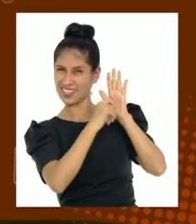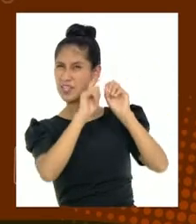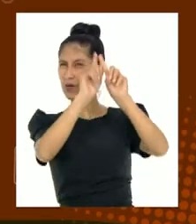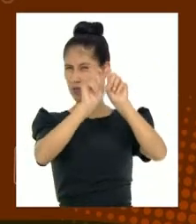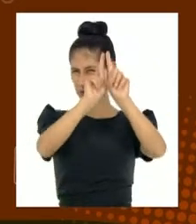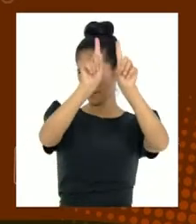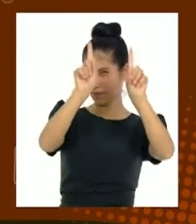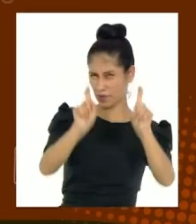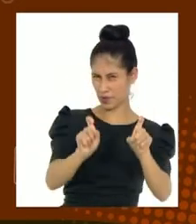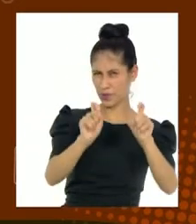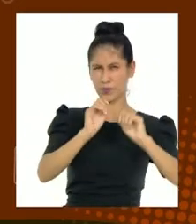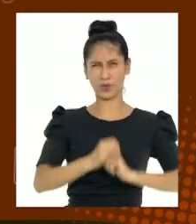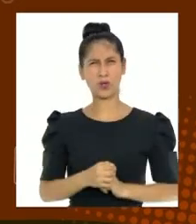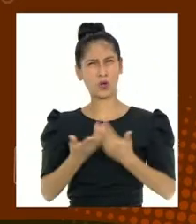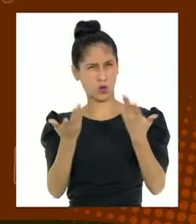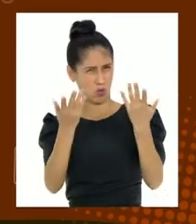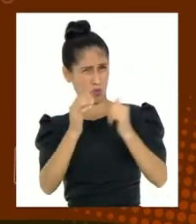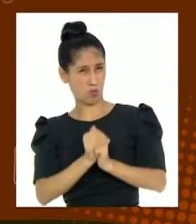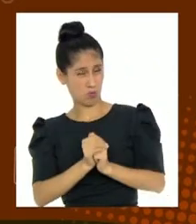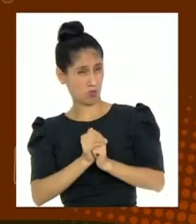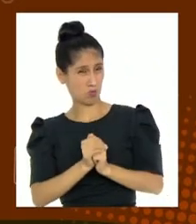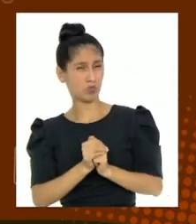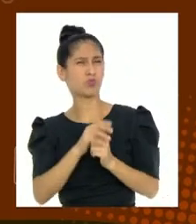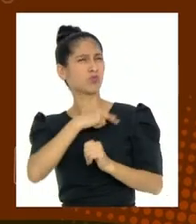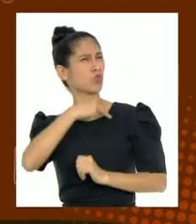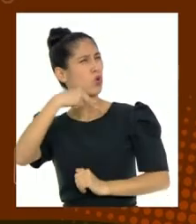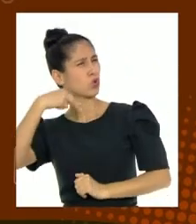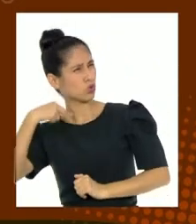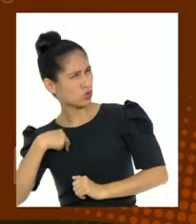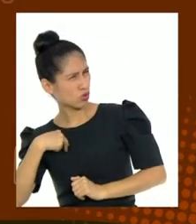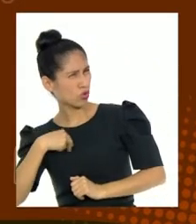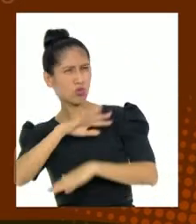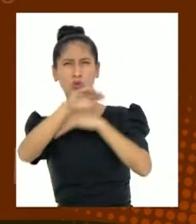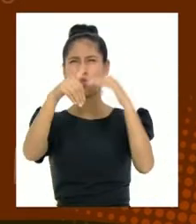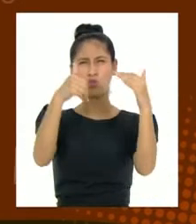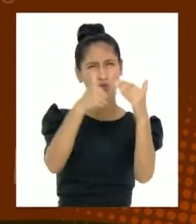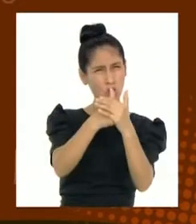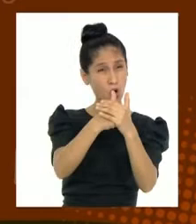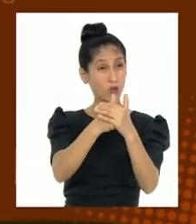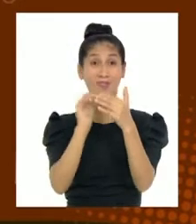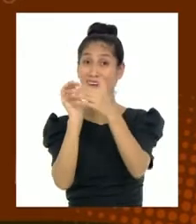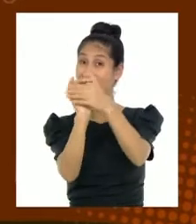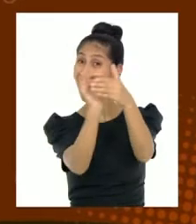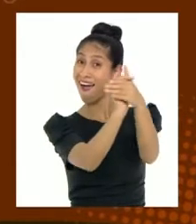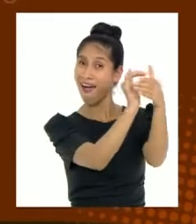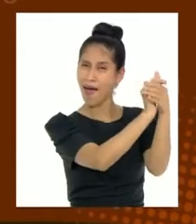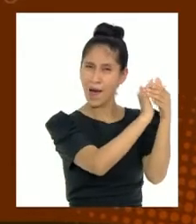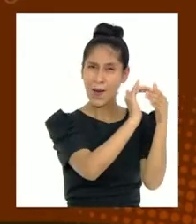es posible construir nuestra convivencia ciudadana a través de la amistad o las